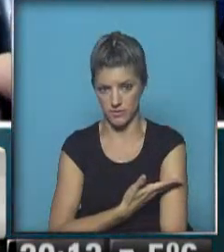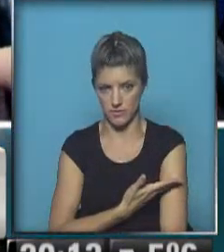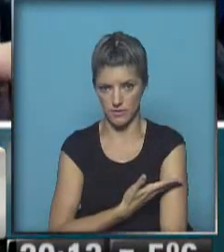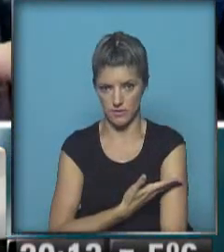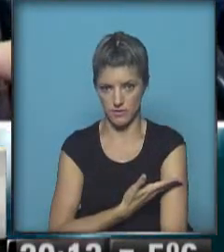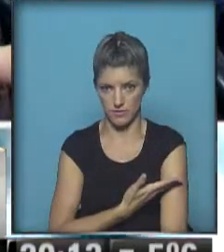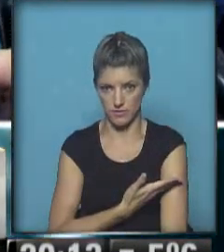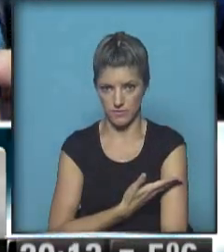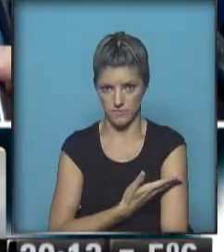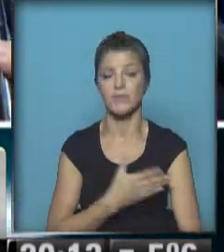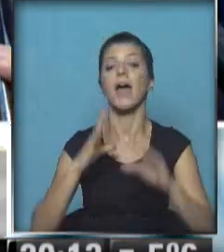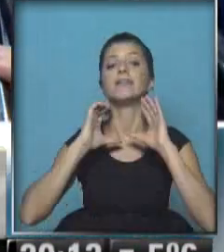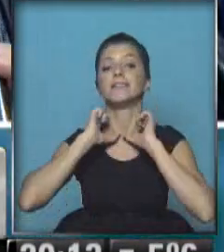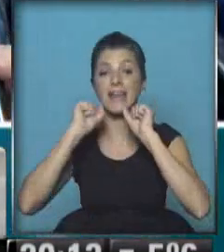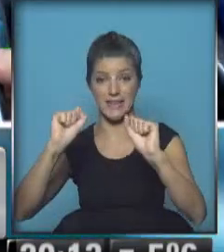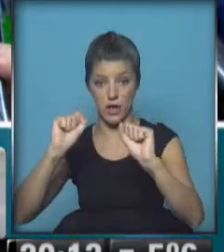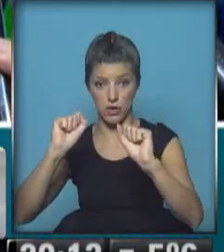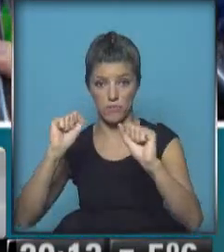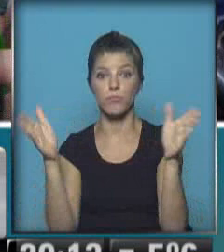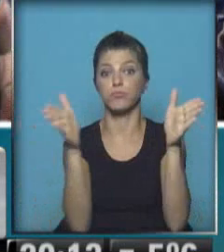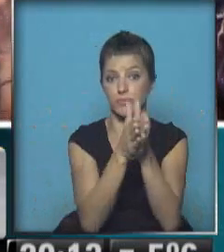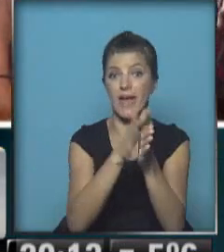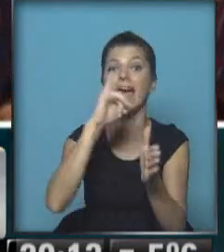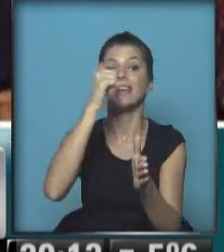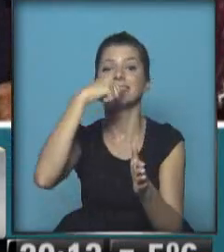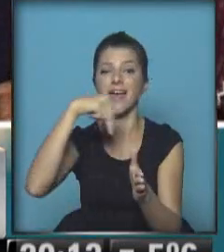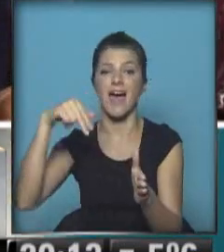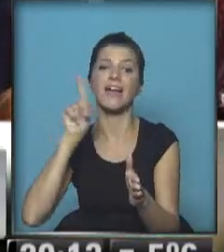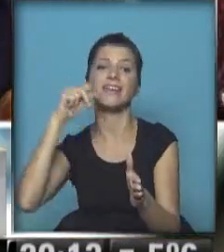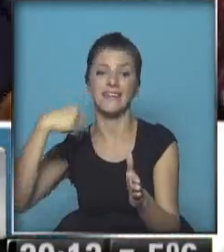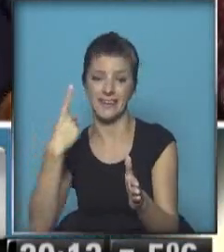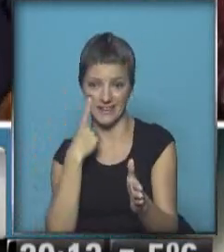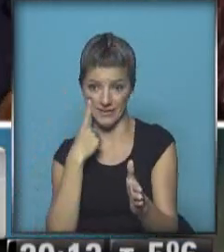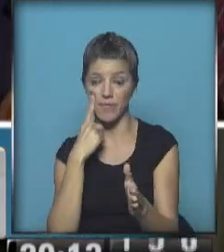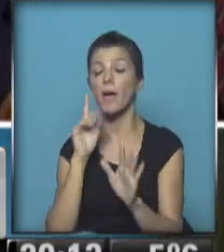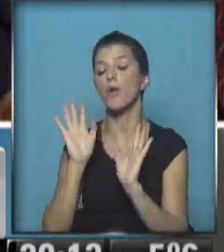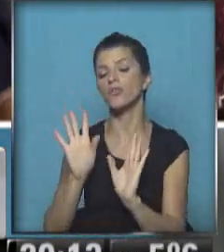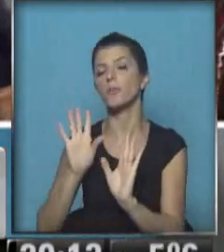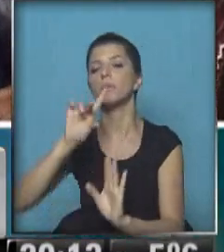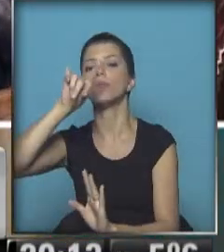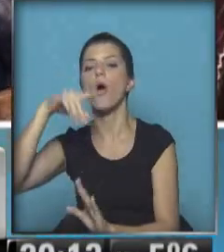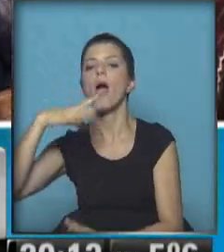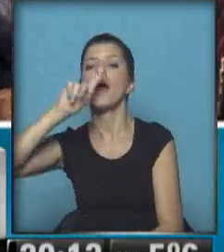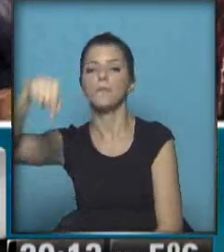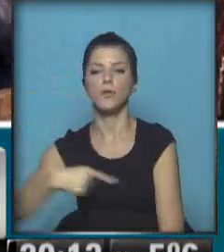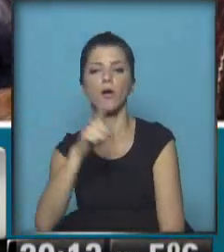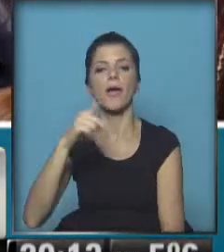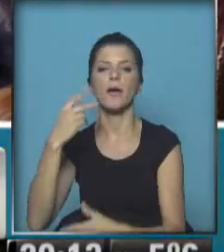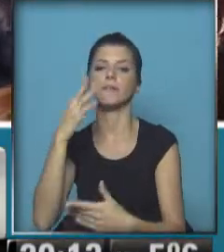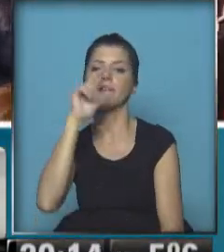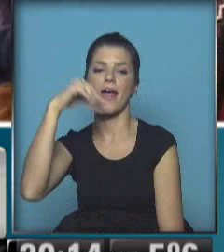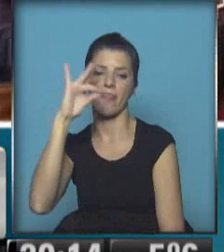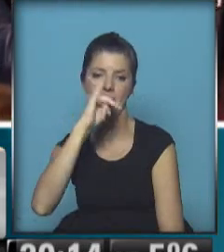el secretario legal y técnica eso fue lo que decidió finalmente arazo a bajar su candidatura